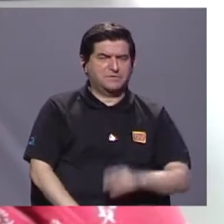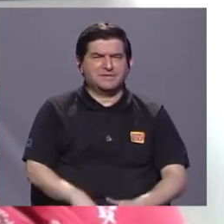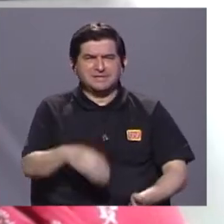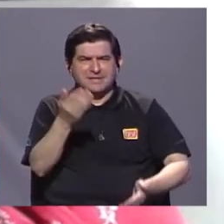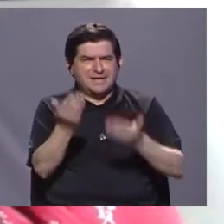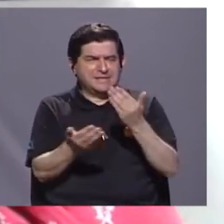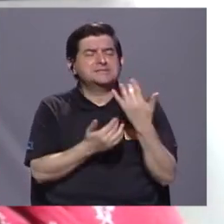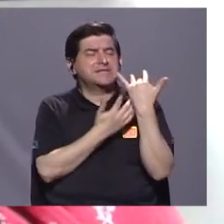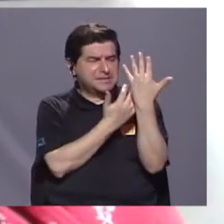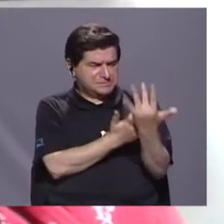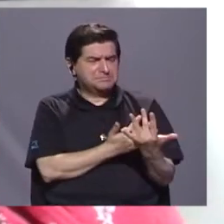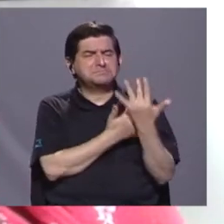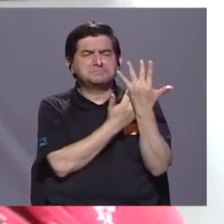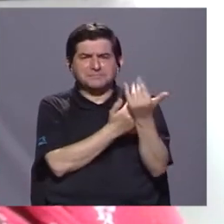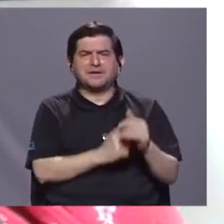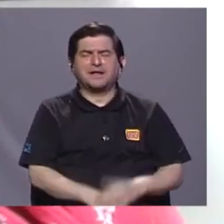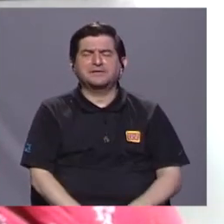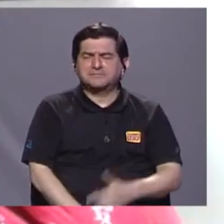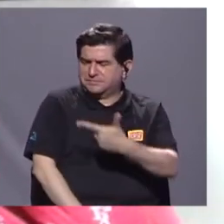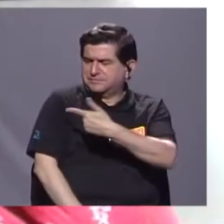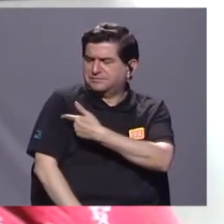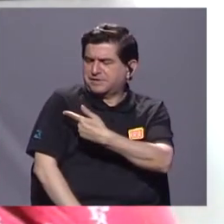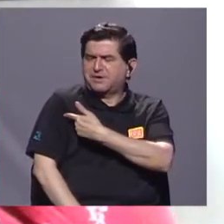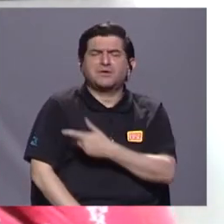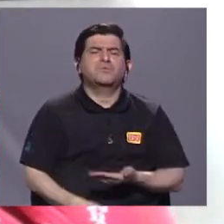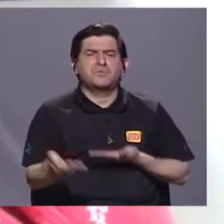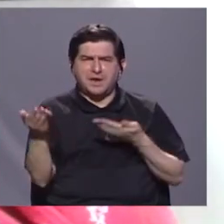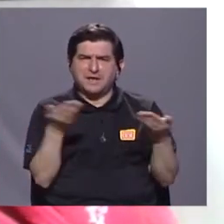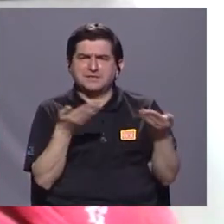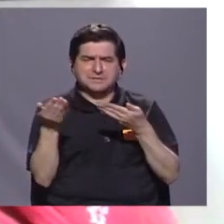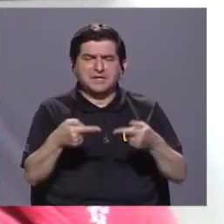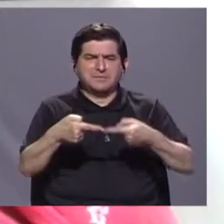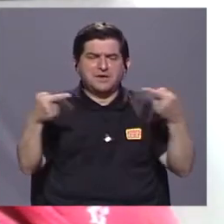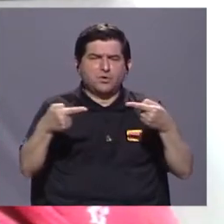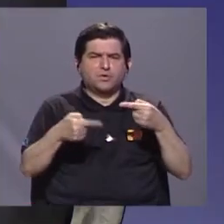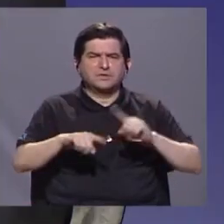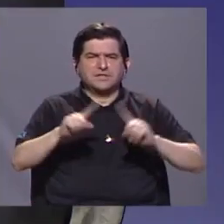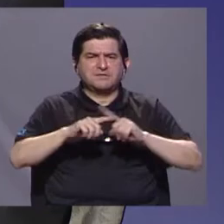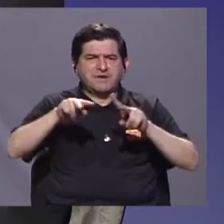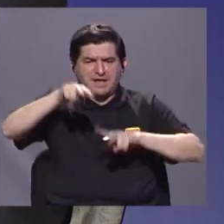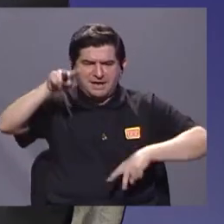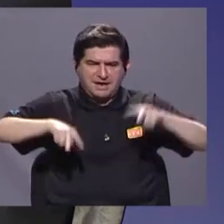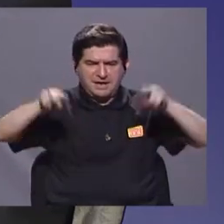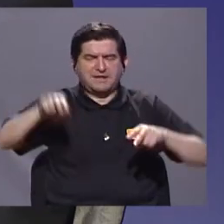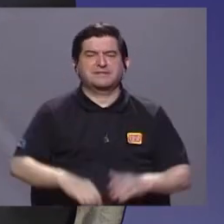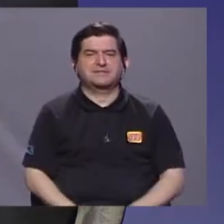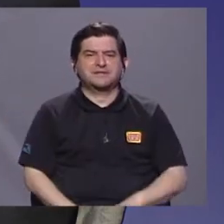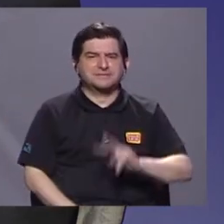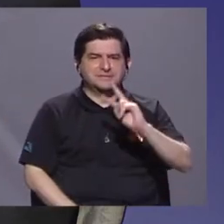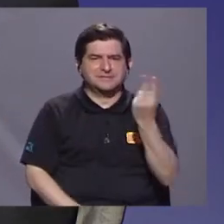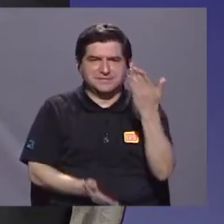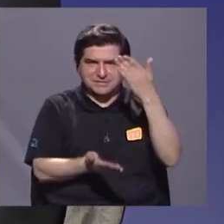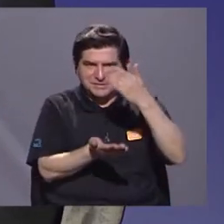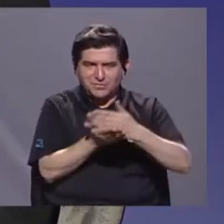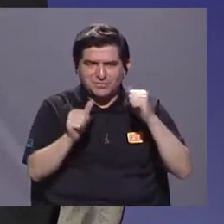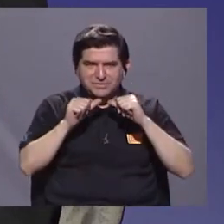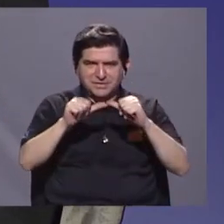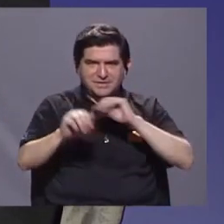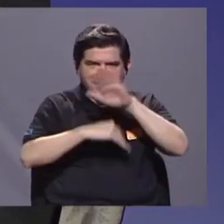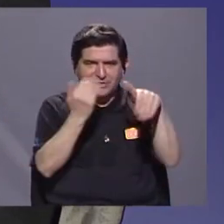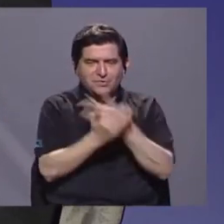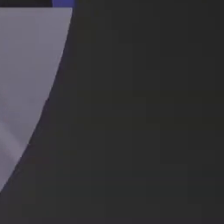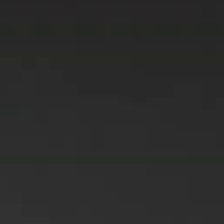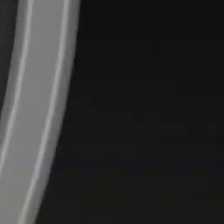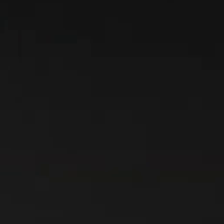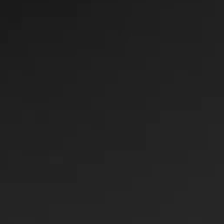nos dan esperanza que la que las vacunas están sirviendo contra estas variantes excelentes vamos a ver una segunda pausa ya regresamos